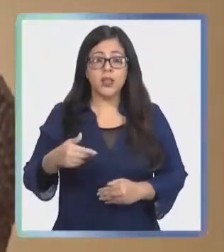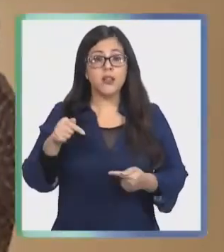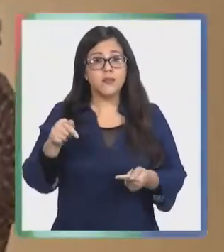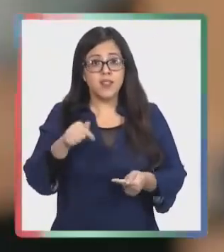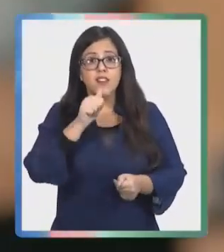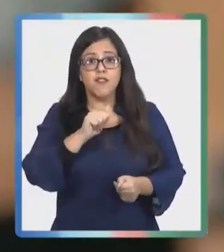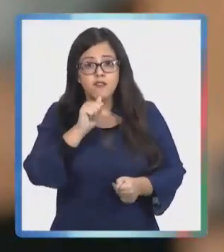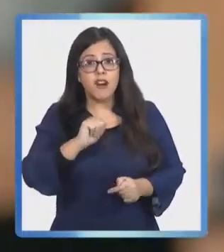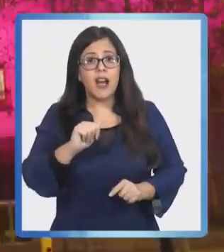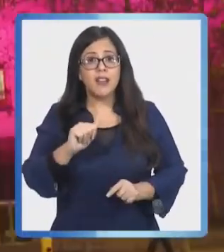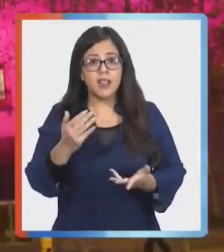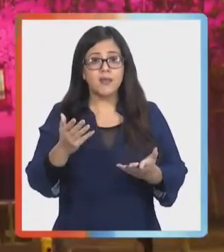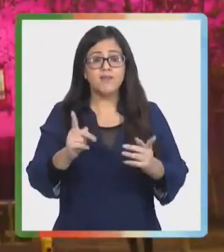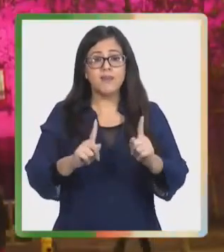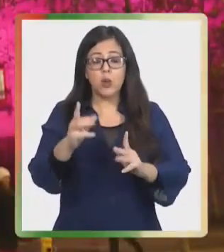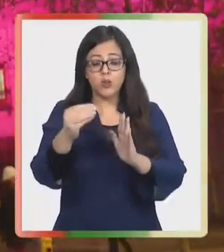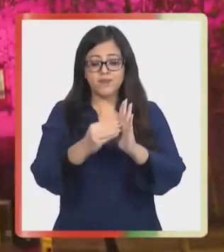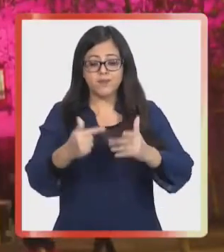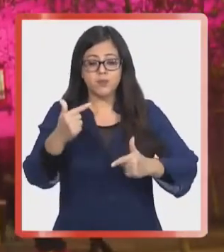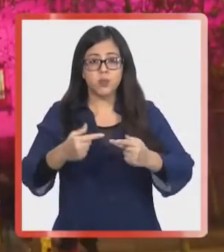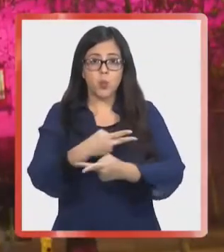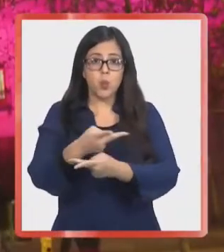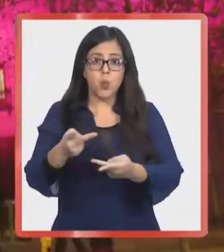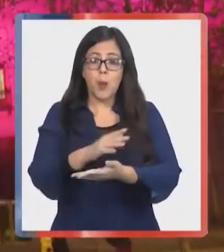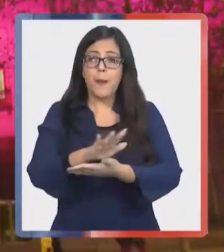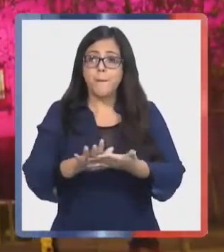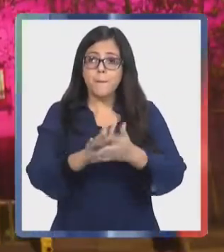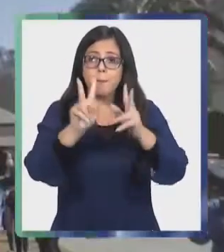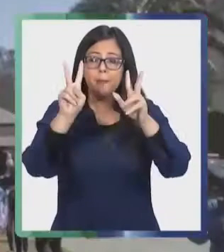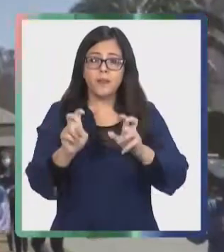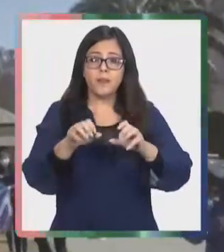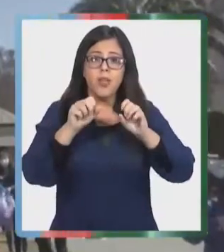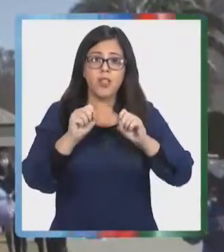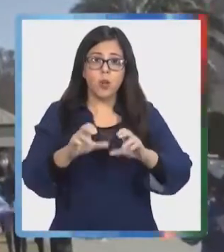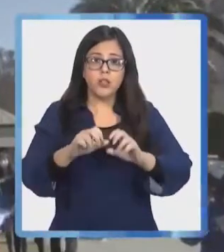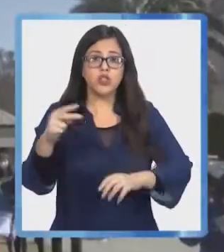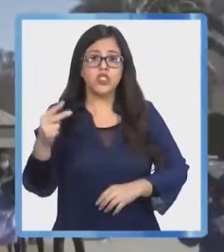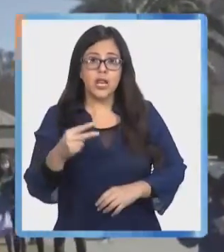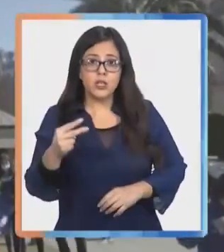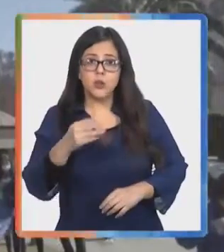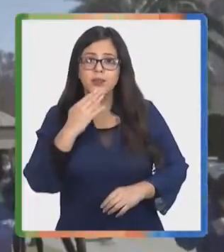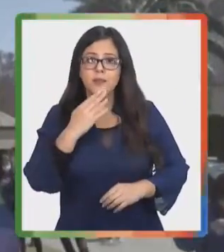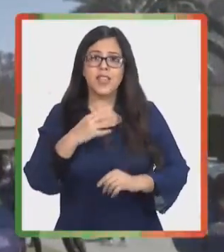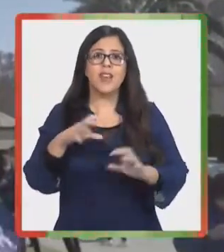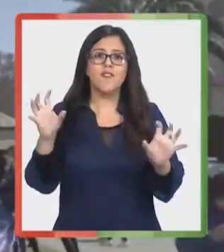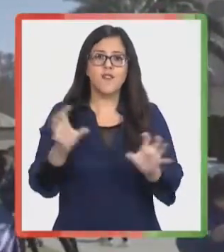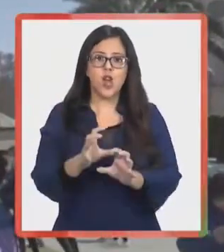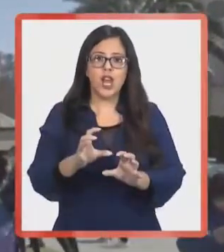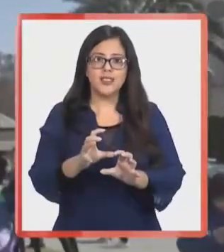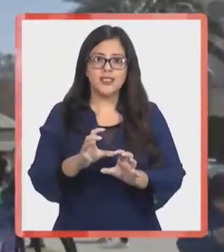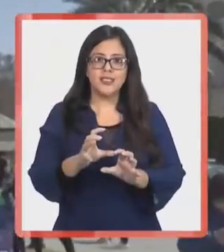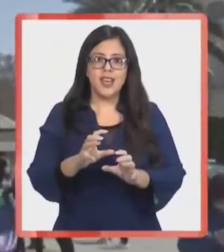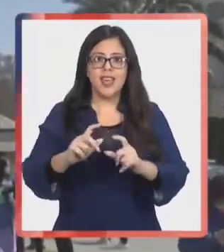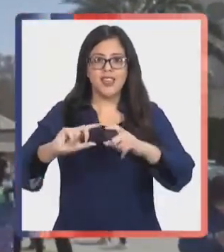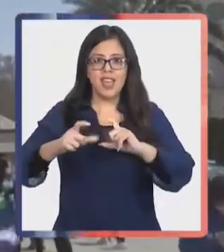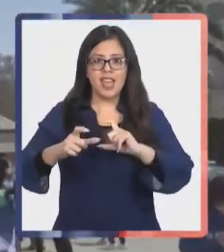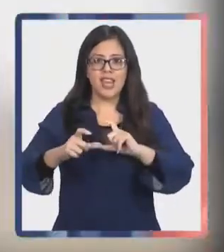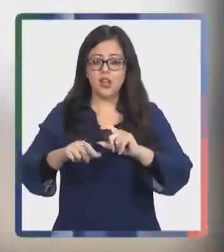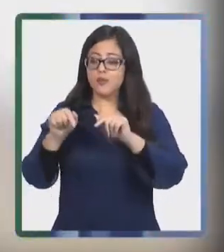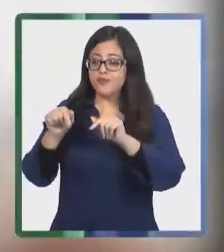importantes, todavía quedan pendientes políticas públicas, por ejemplo, en materia de educación sexual y violencia de